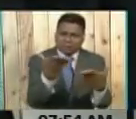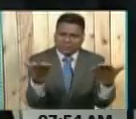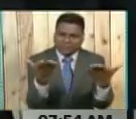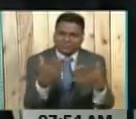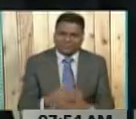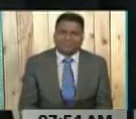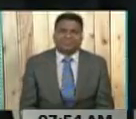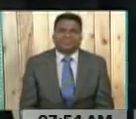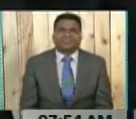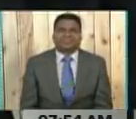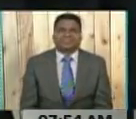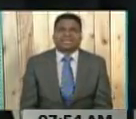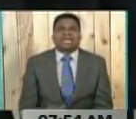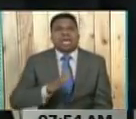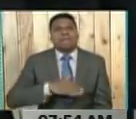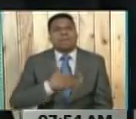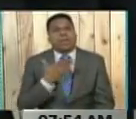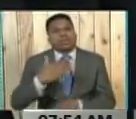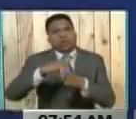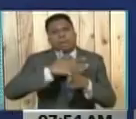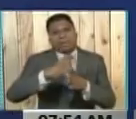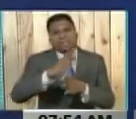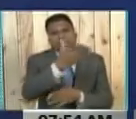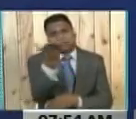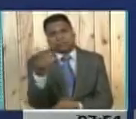y de poder compartir con el pueblo